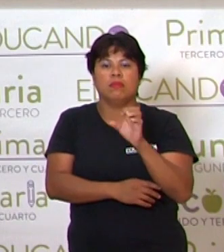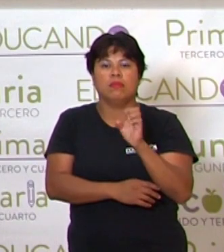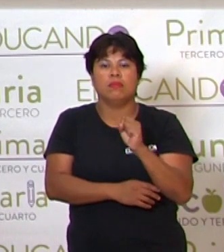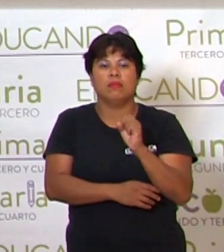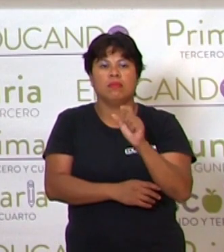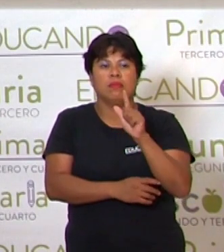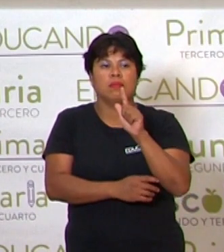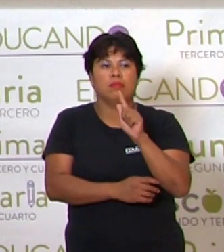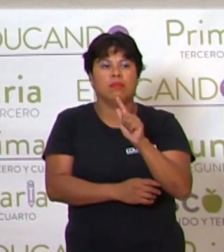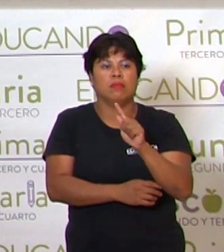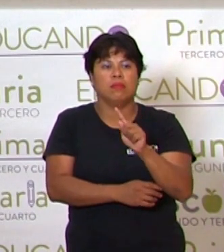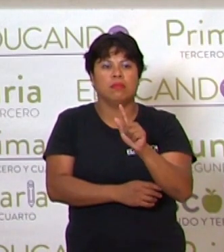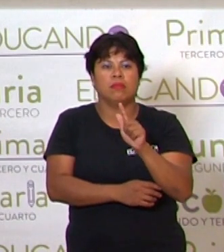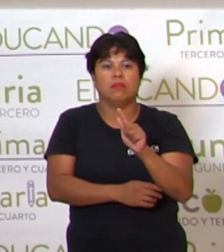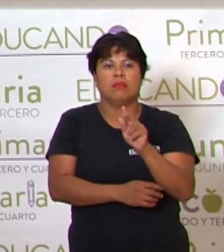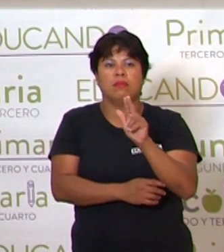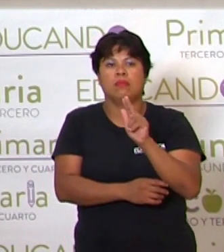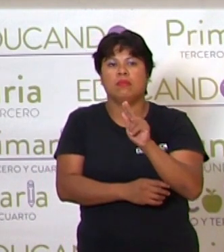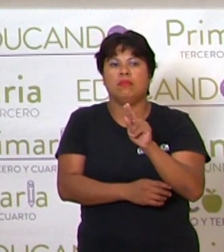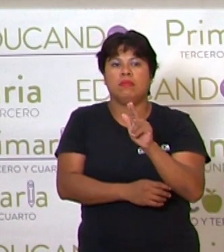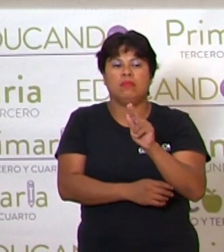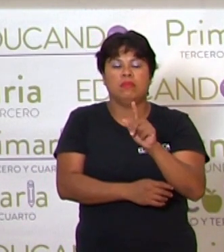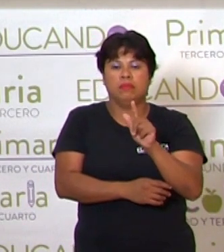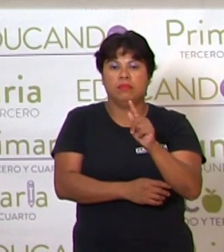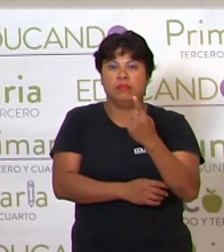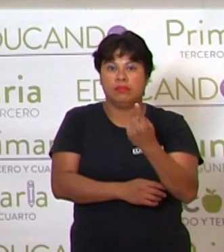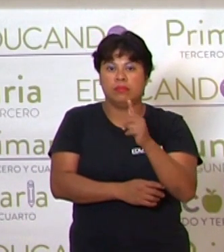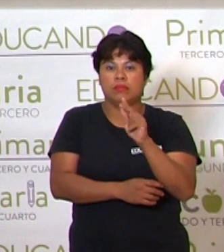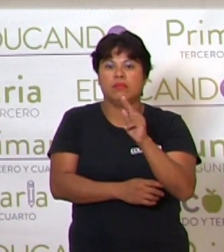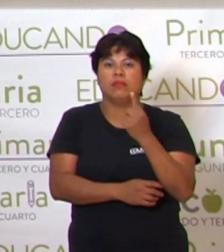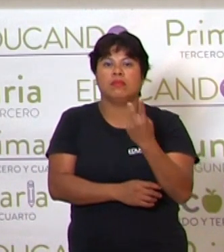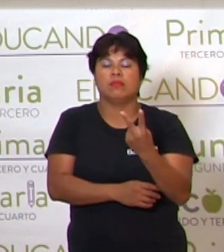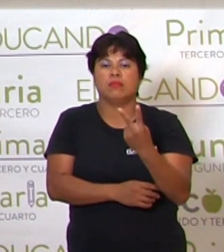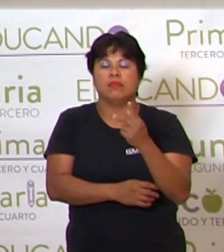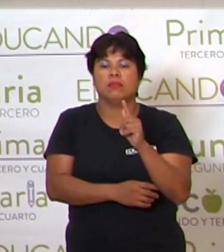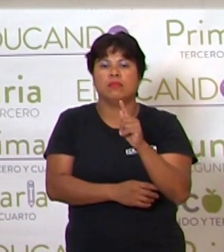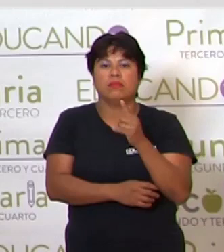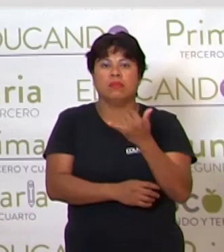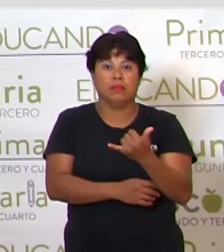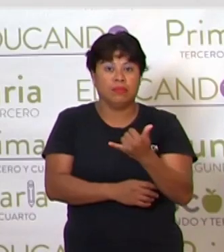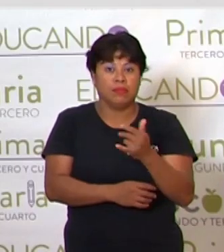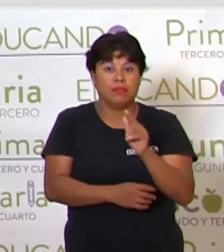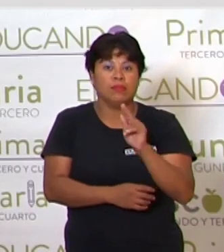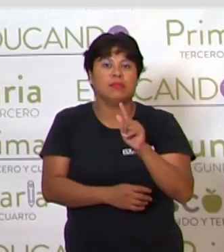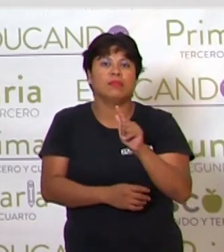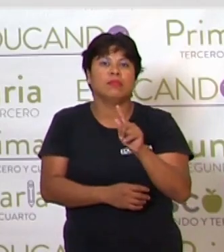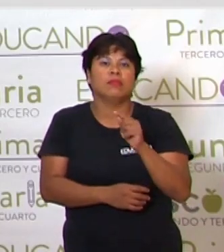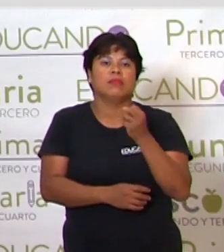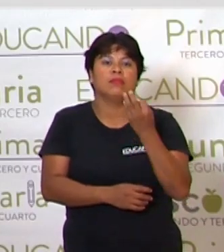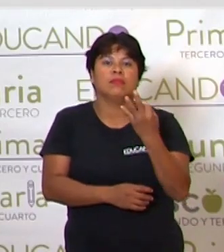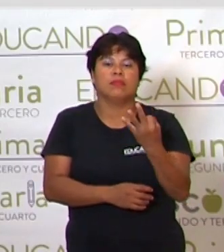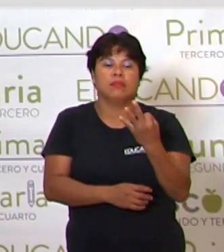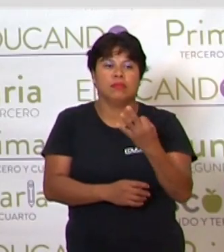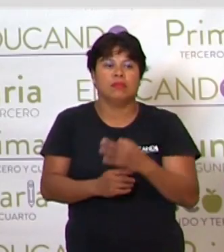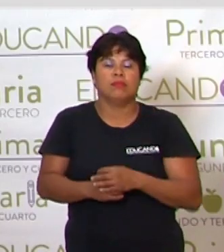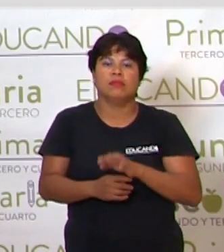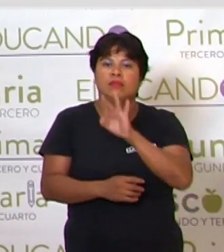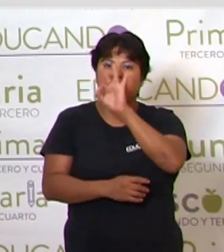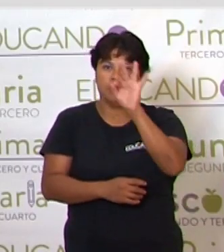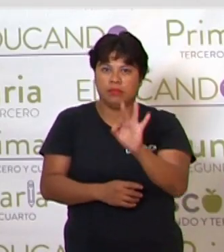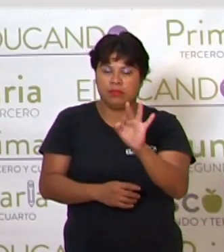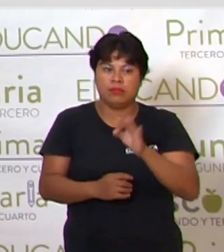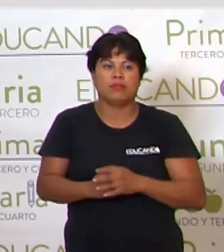50, 60, 70, 71, 72 y 73